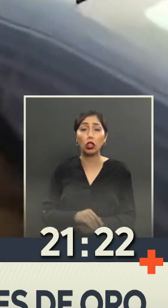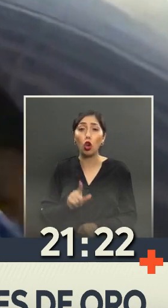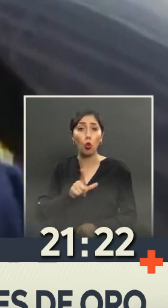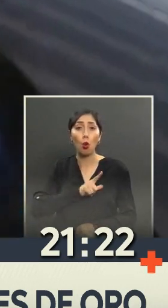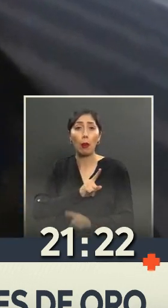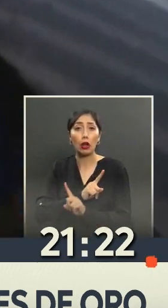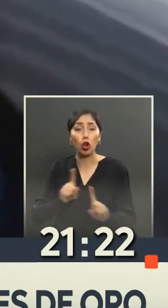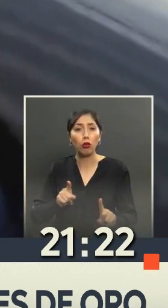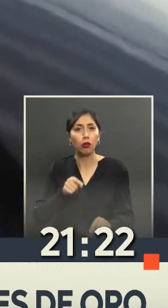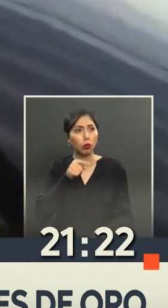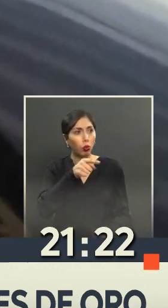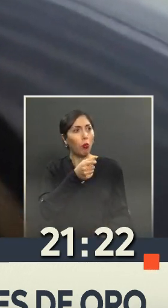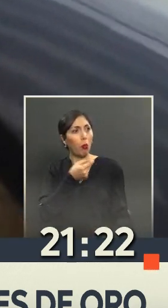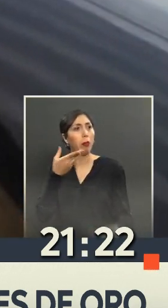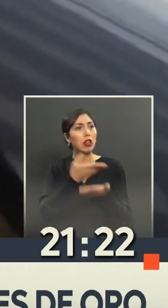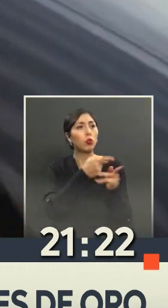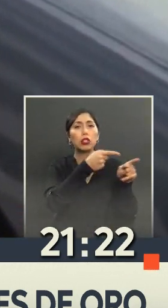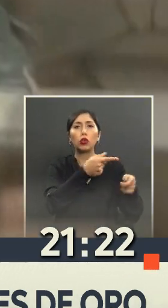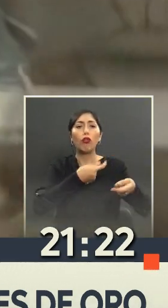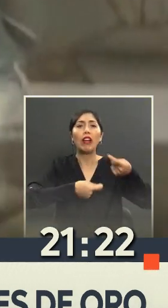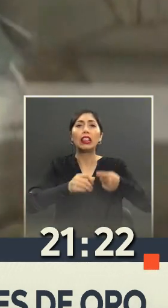contrabando de oro